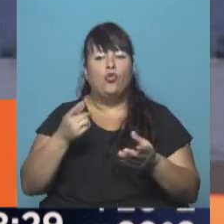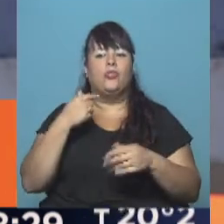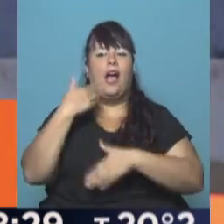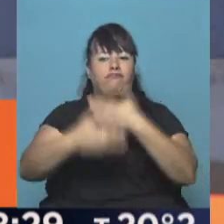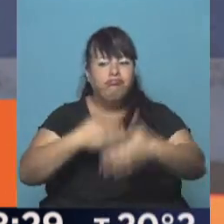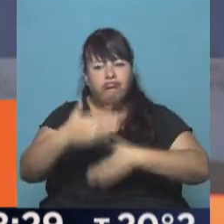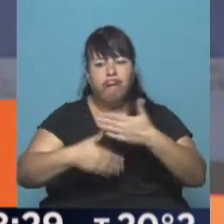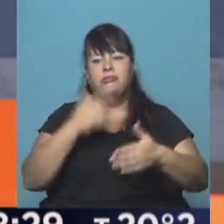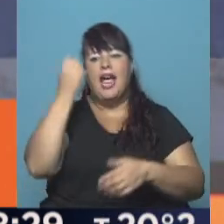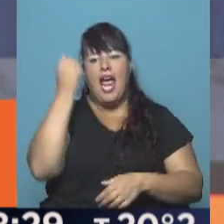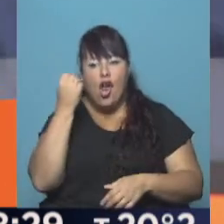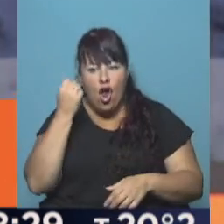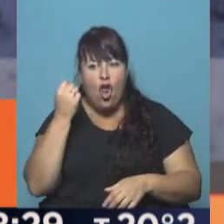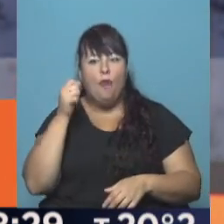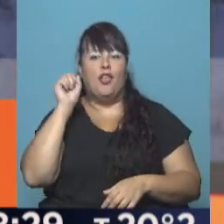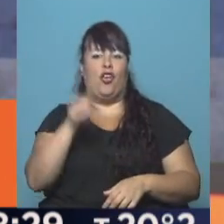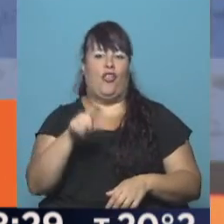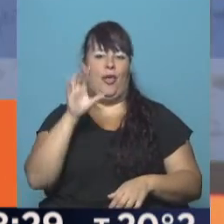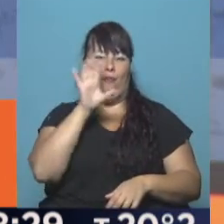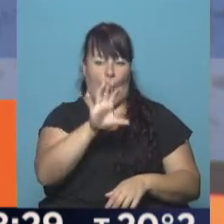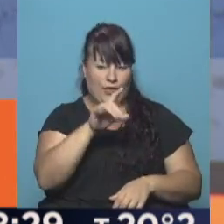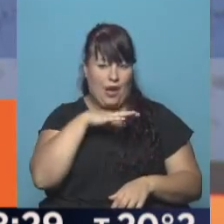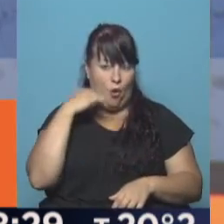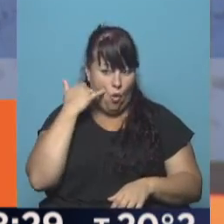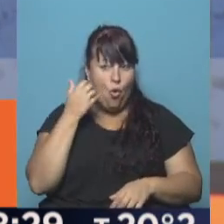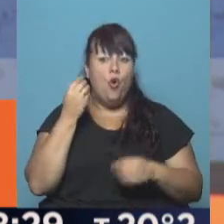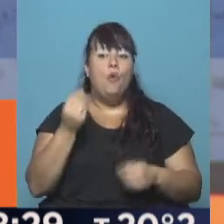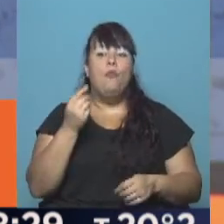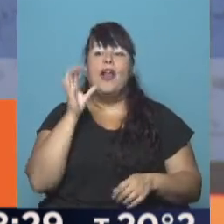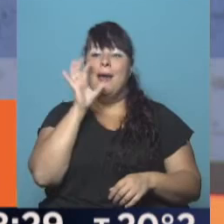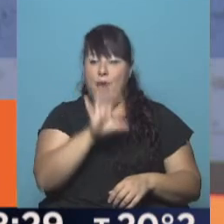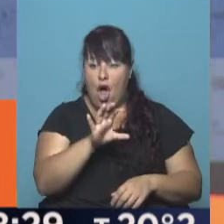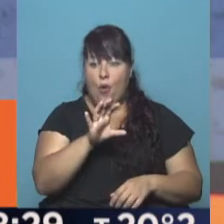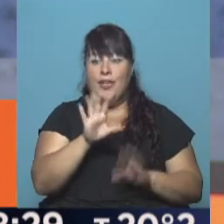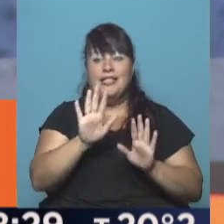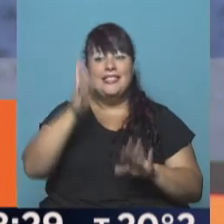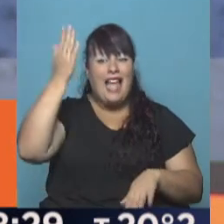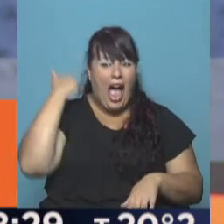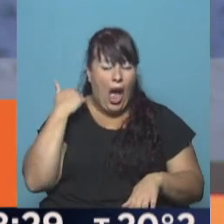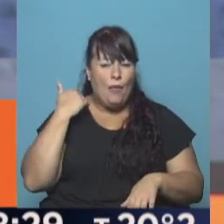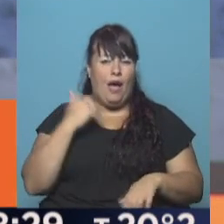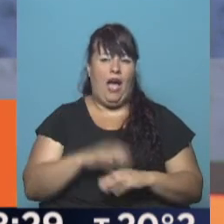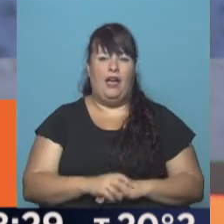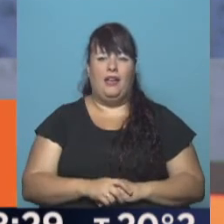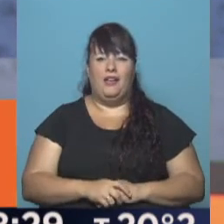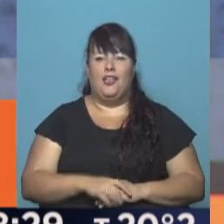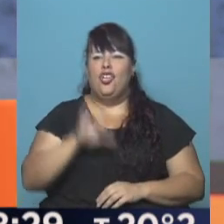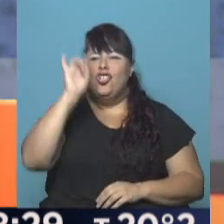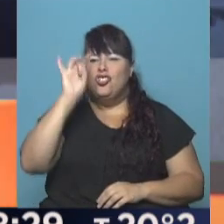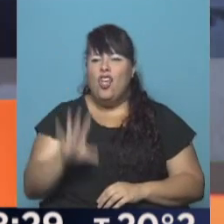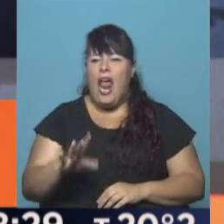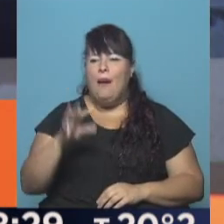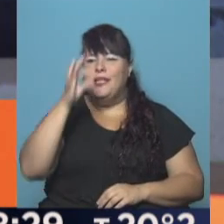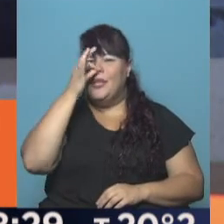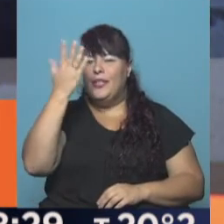desarrollo económico de nuestra provincia porque una provincia que tenía un solamente